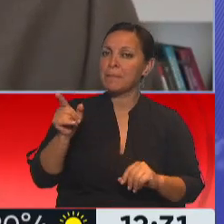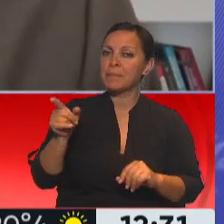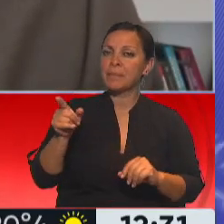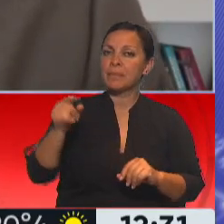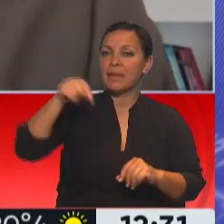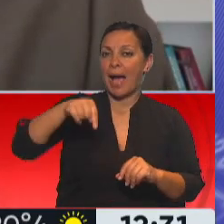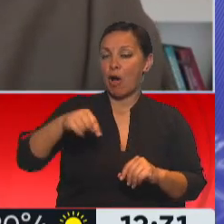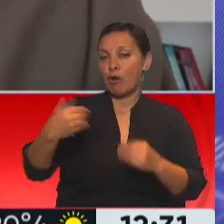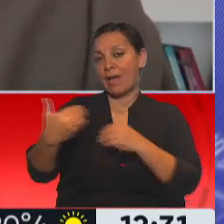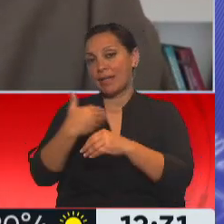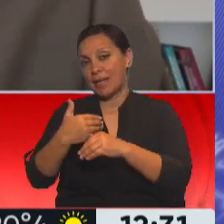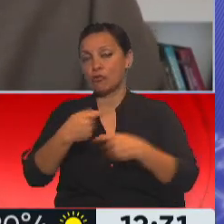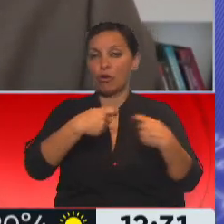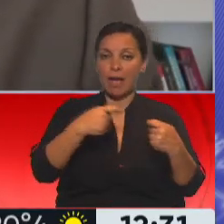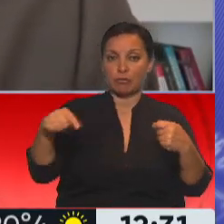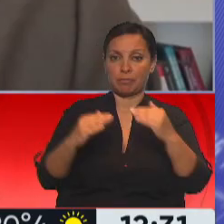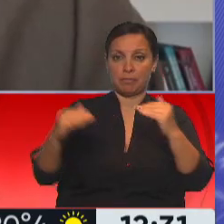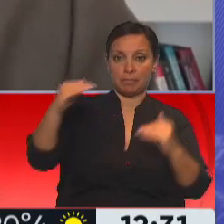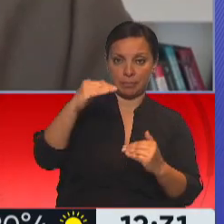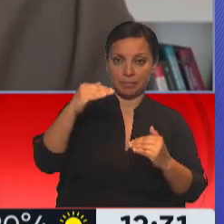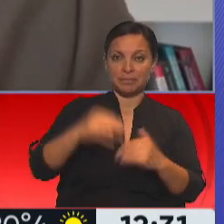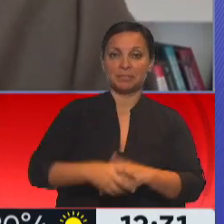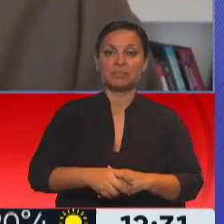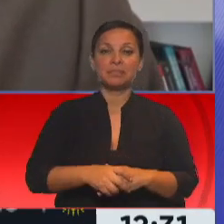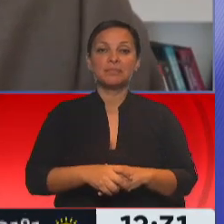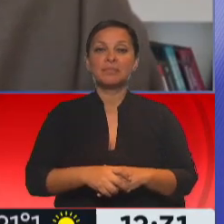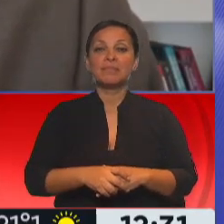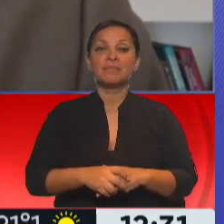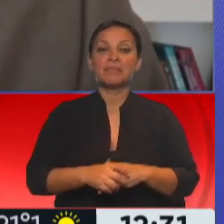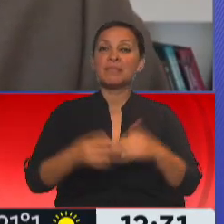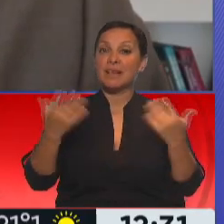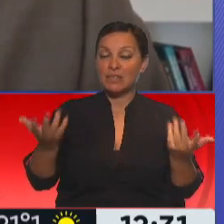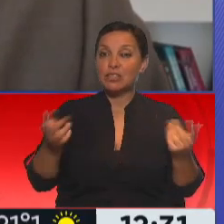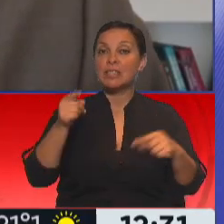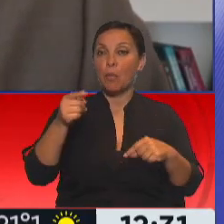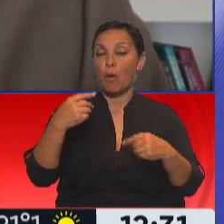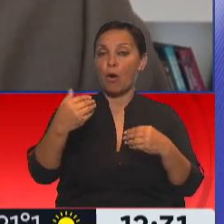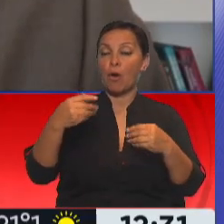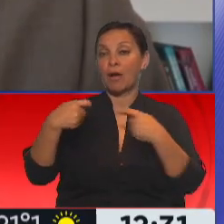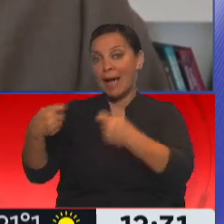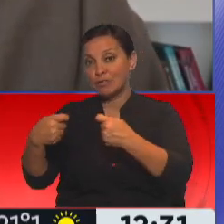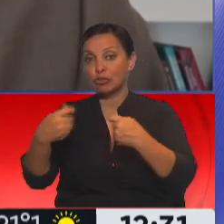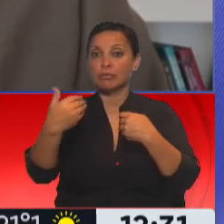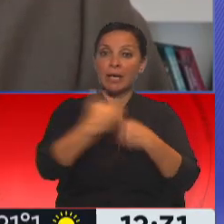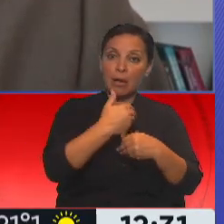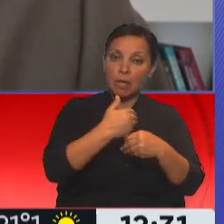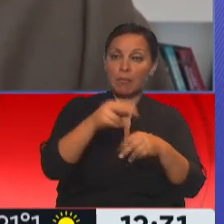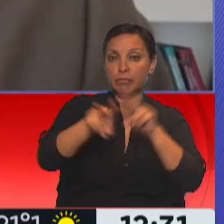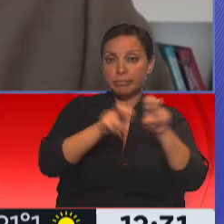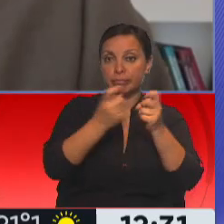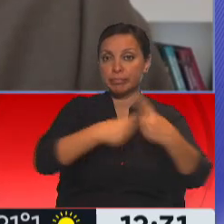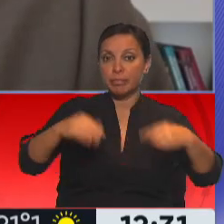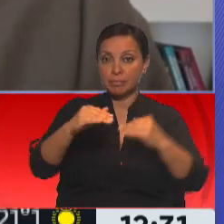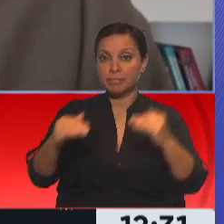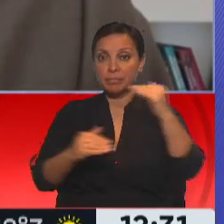estamos en superávit fiscal. Sí. Esto es decir, que recaudamos más de lo que gastamos. Exactamente, cosa